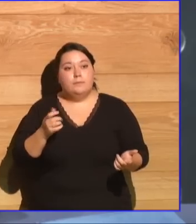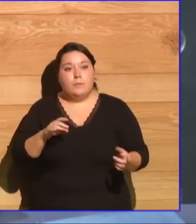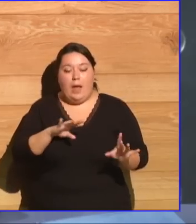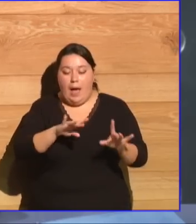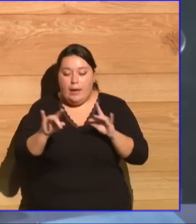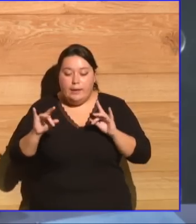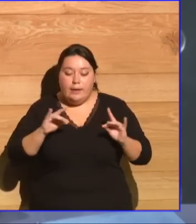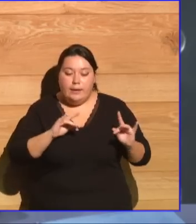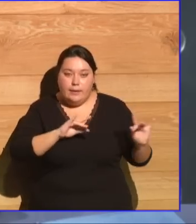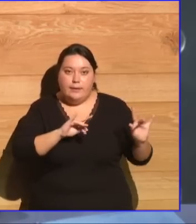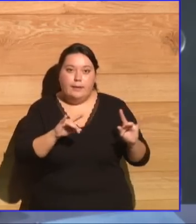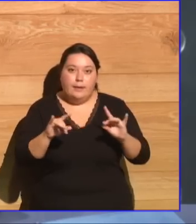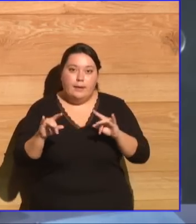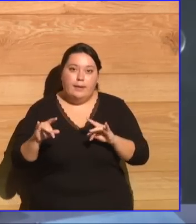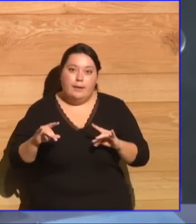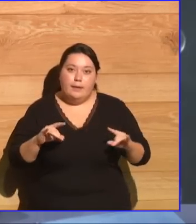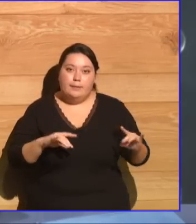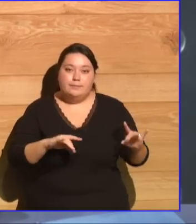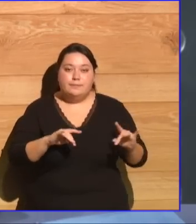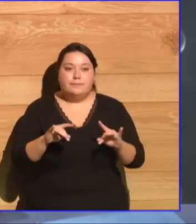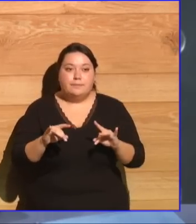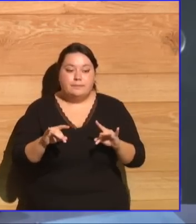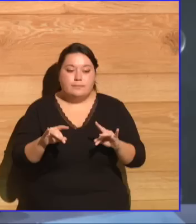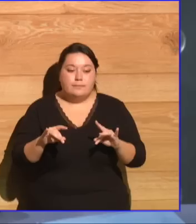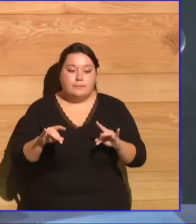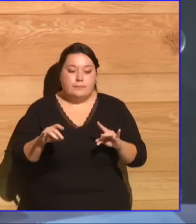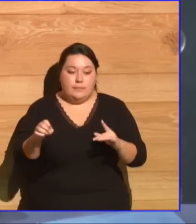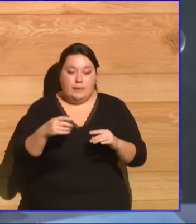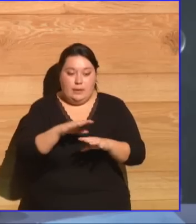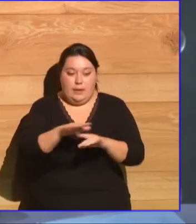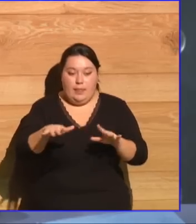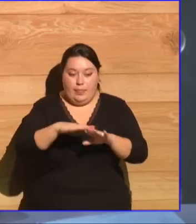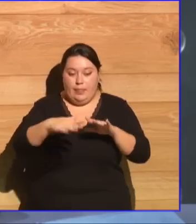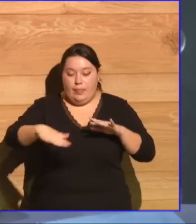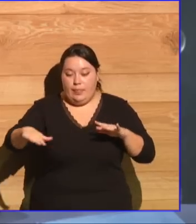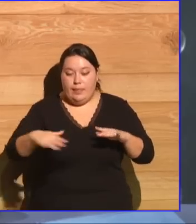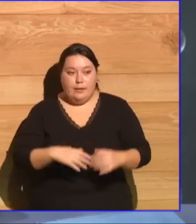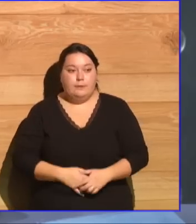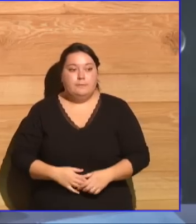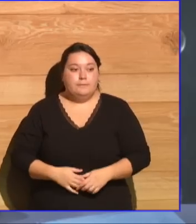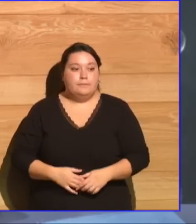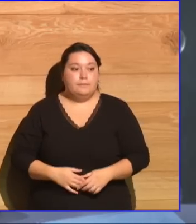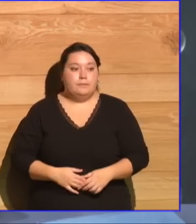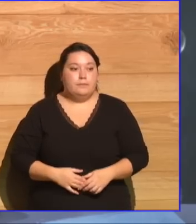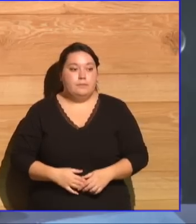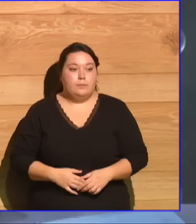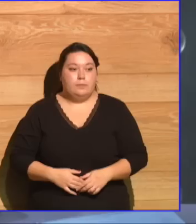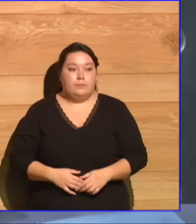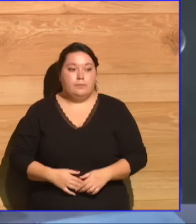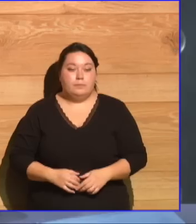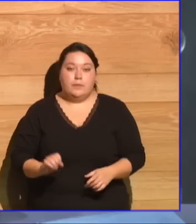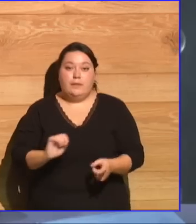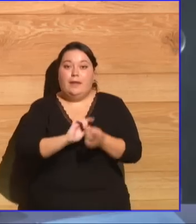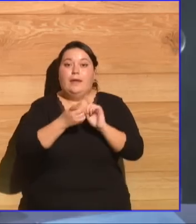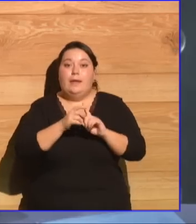arena se detiene en la nada, pero nada es más efectivo que ese cambio de perspectiva, muchísimo más.